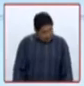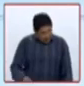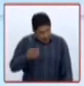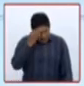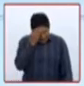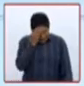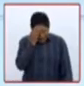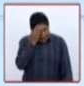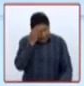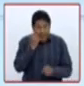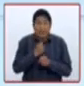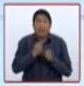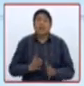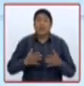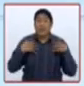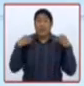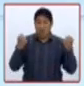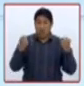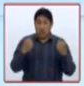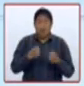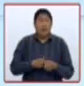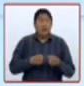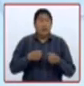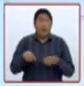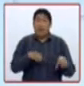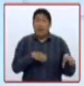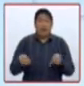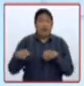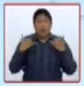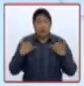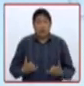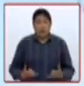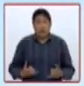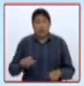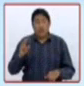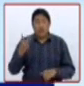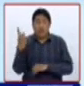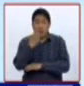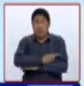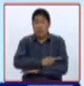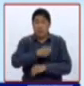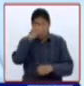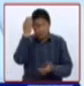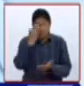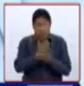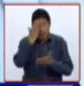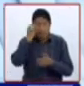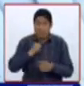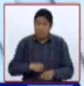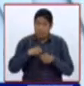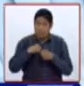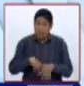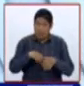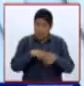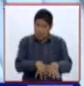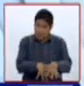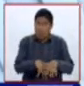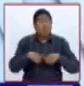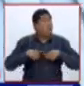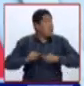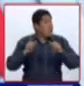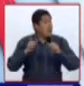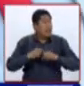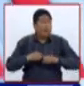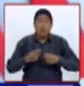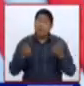Hablemos ahora de los trabajadores en salud, porque están cumpliendo, hoy han cumplido un segundo día de paro. Las movilizaciones han continuado mientras